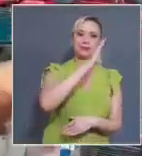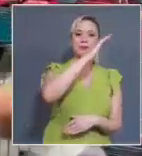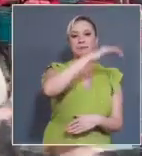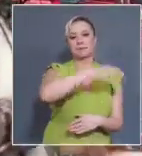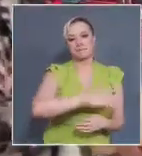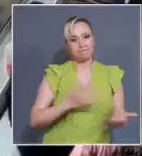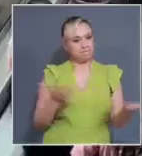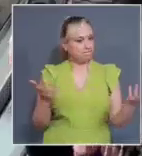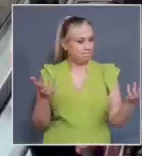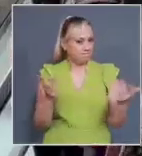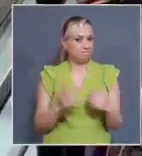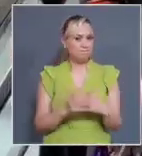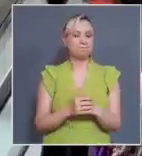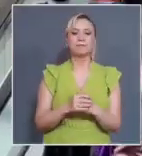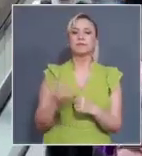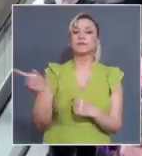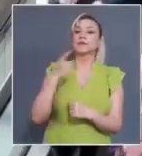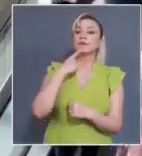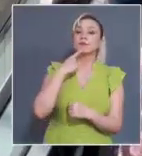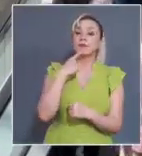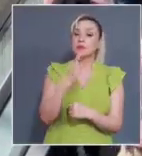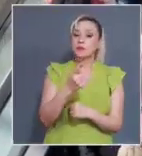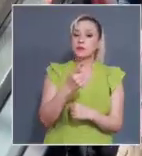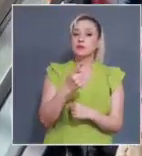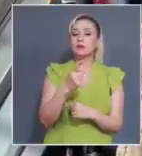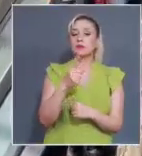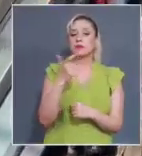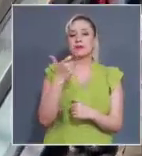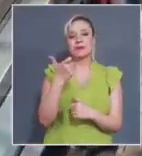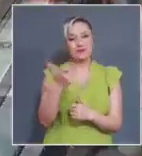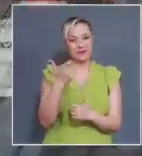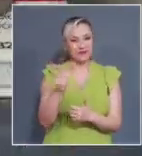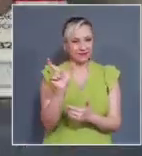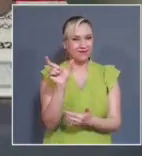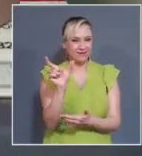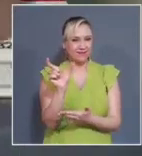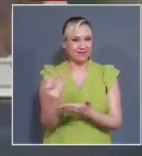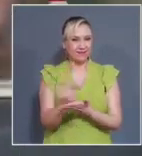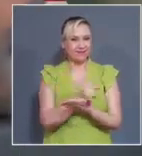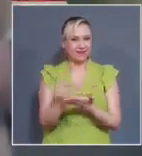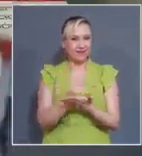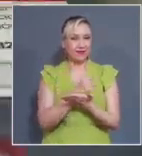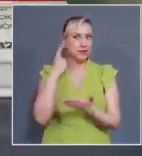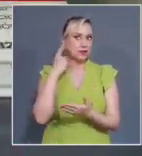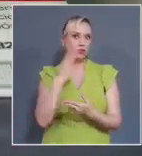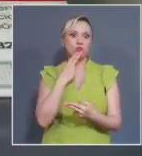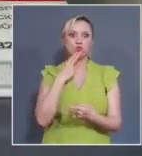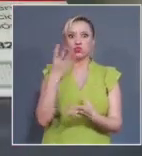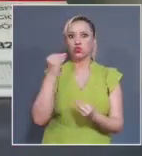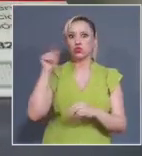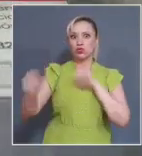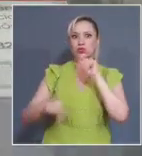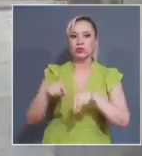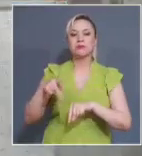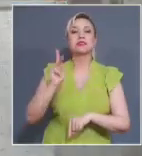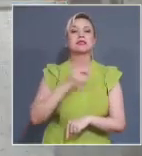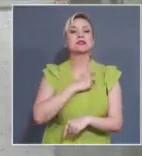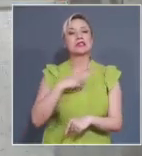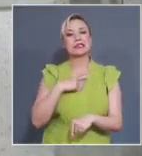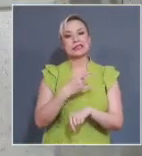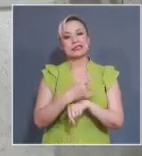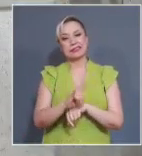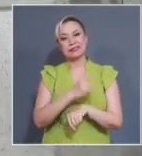Rodríguez Ceja añadió que si bien el crédito al consumo se ha mantenido al alza, la morosidad también repuntó